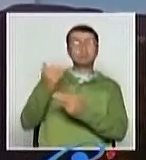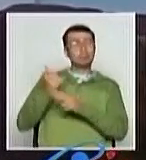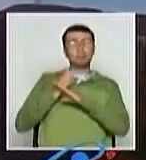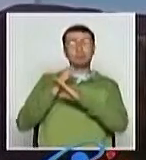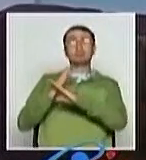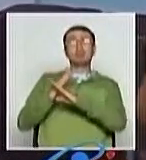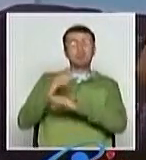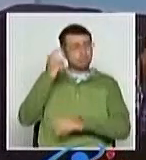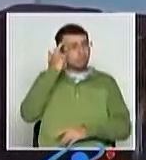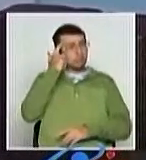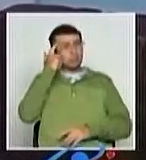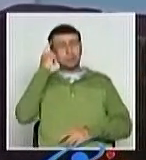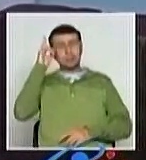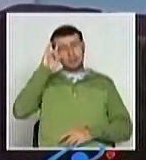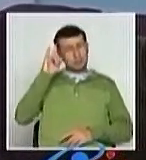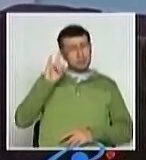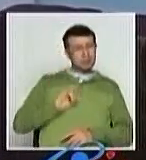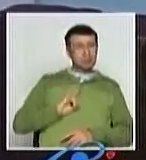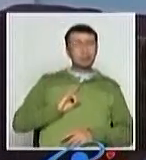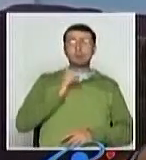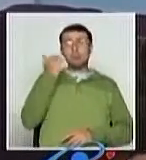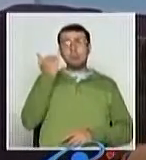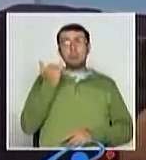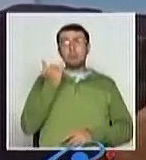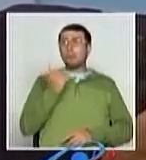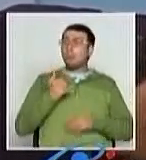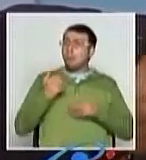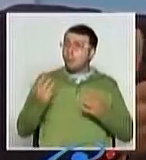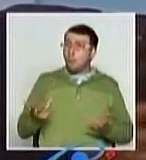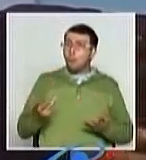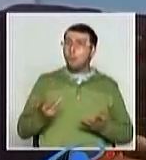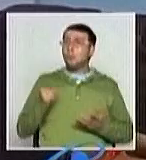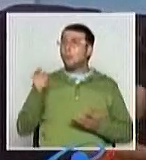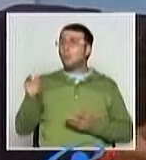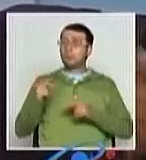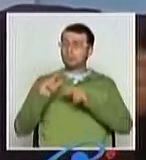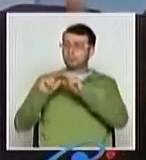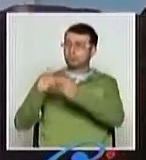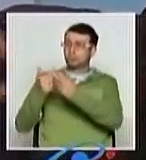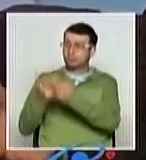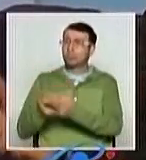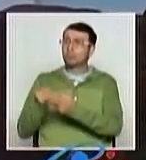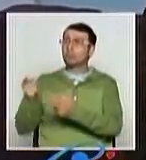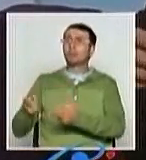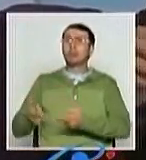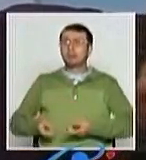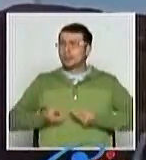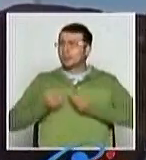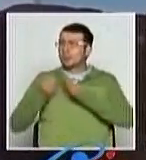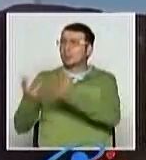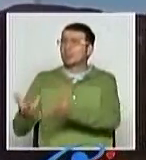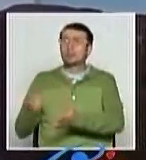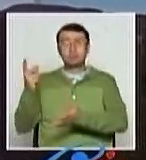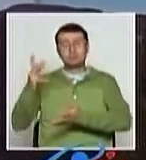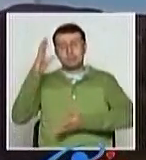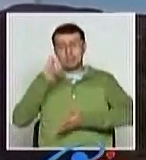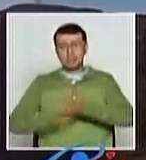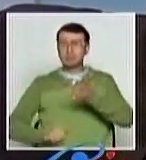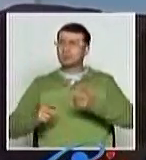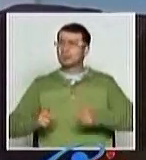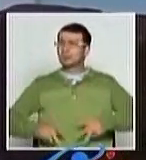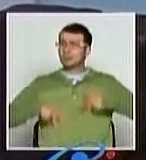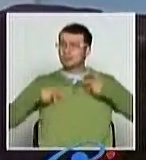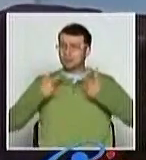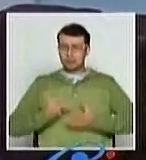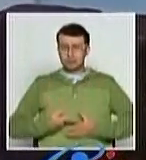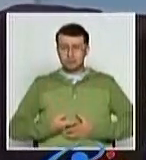mundo emocional allá oculto decía cómo le voy a dar placer a mi esposo que me quitó una vida llamada